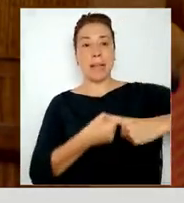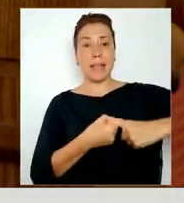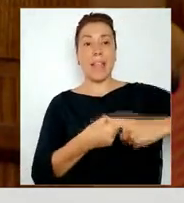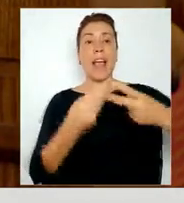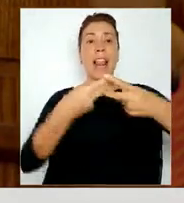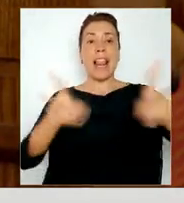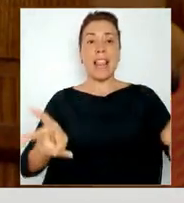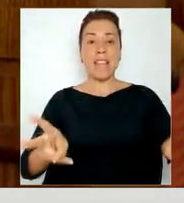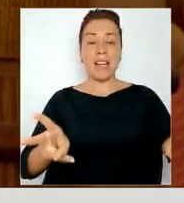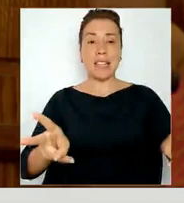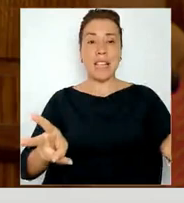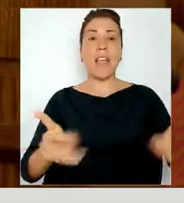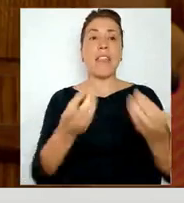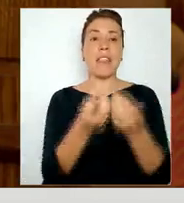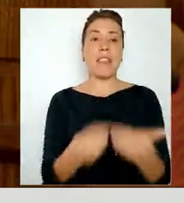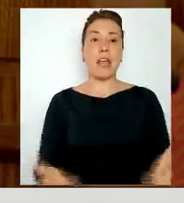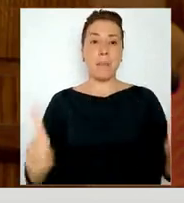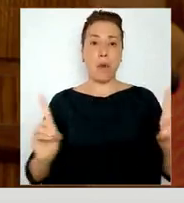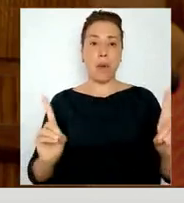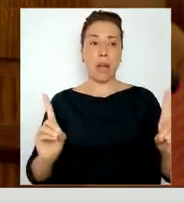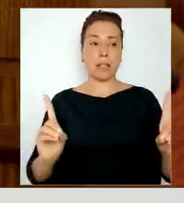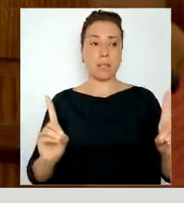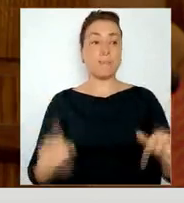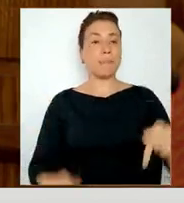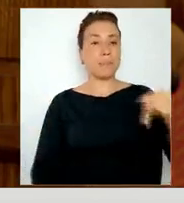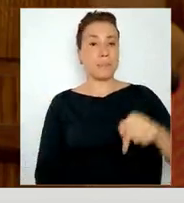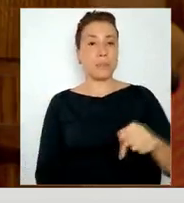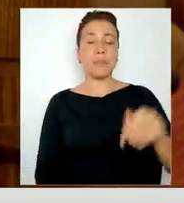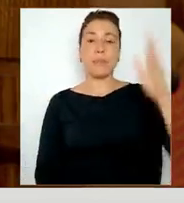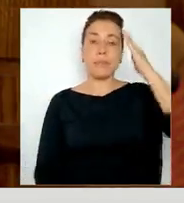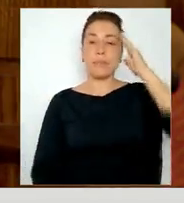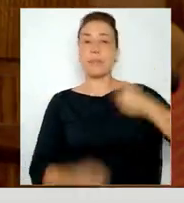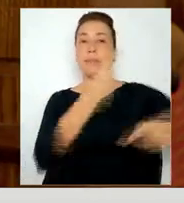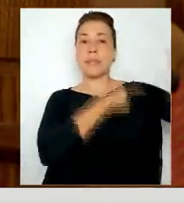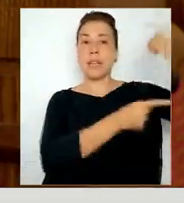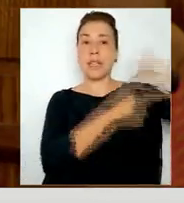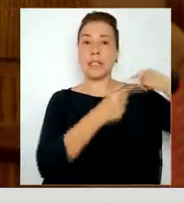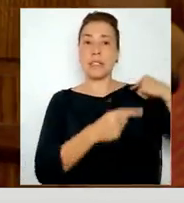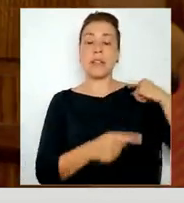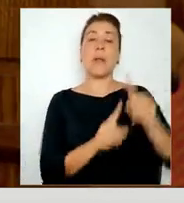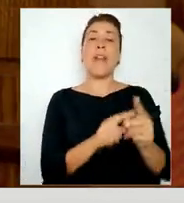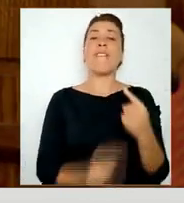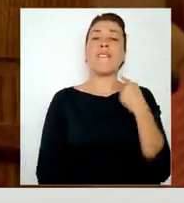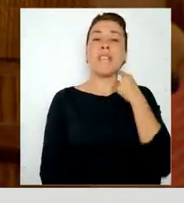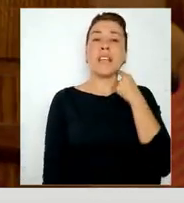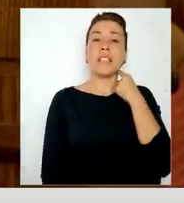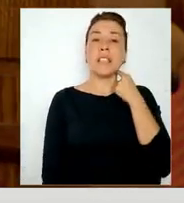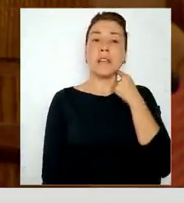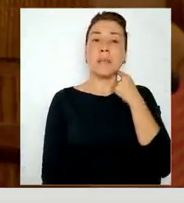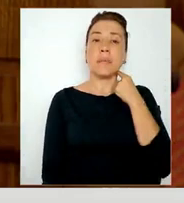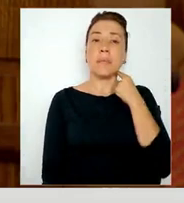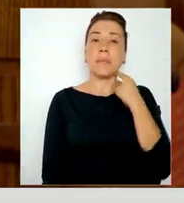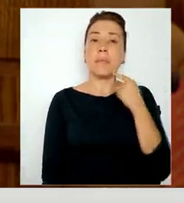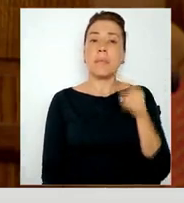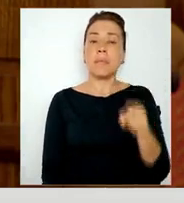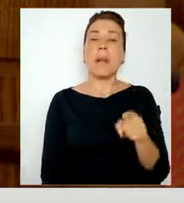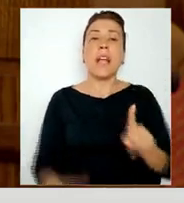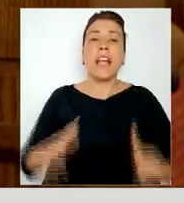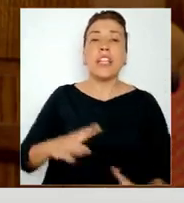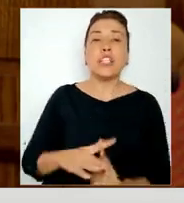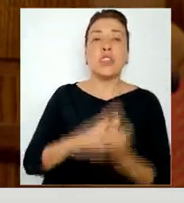democracia hoy que la memoria y la historia se vuelven víctimas del eventual despojo y emergen como arena en disputa